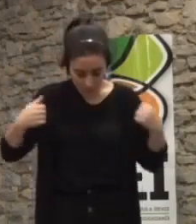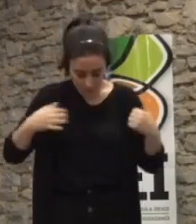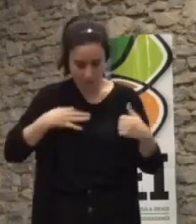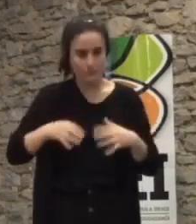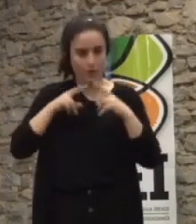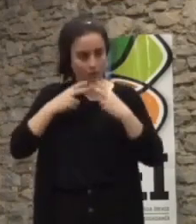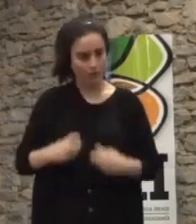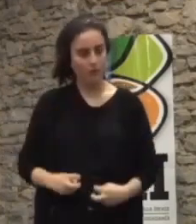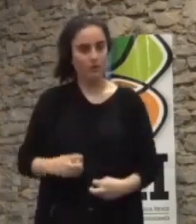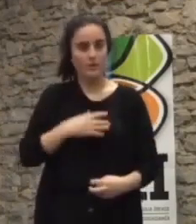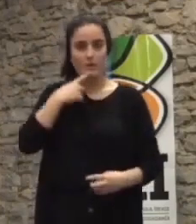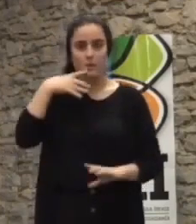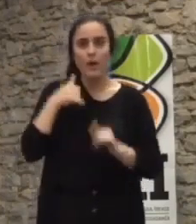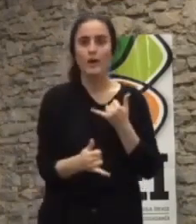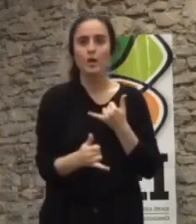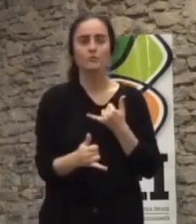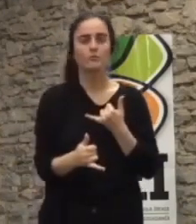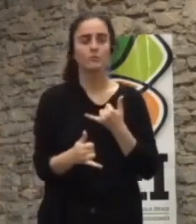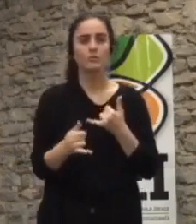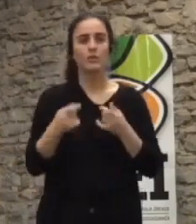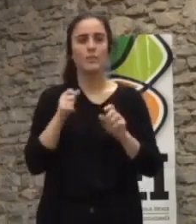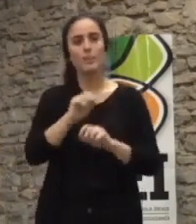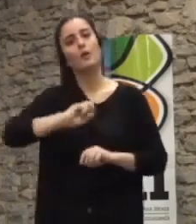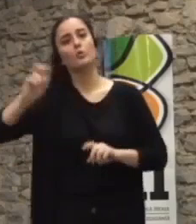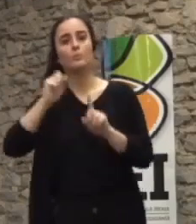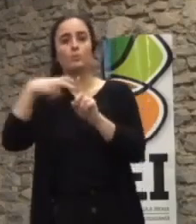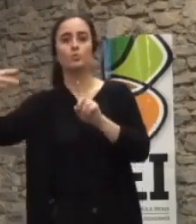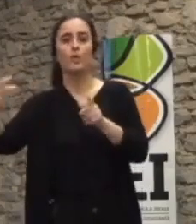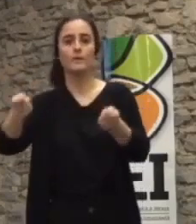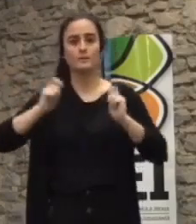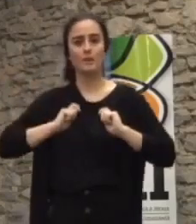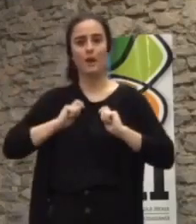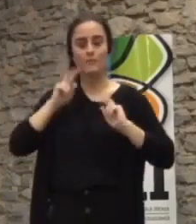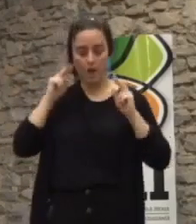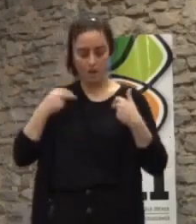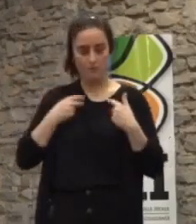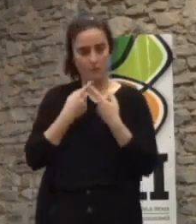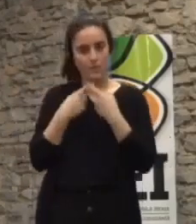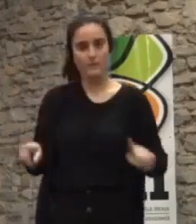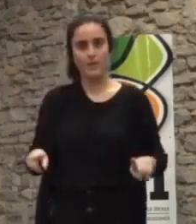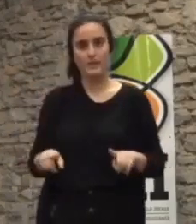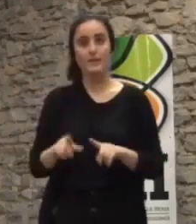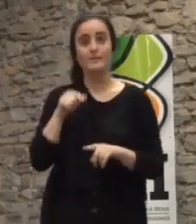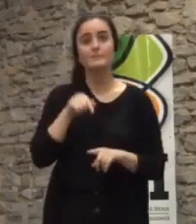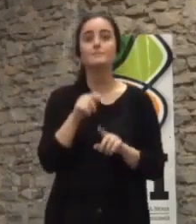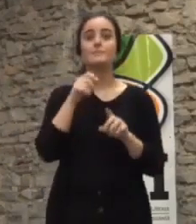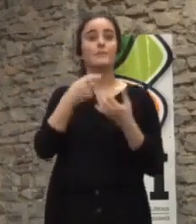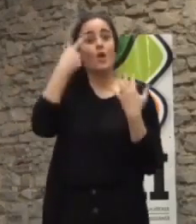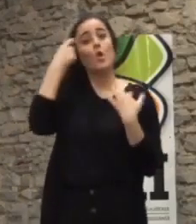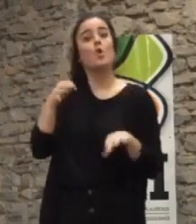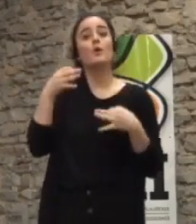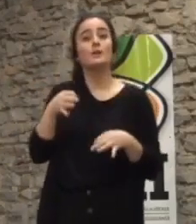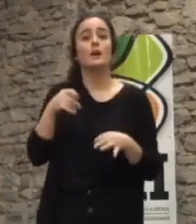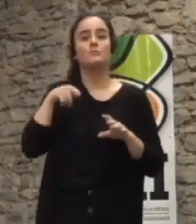hacerle ver que está cayendo en un error, sino que le vamos a ofrecer otra perspectiva, otra posibilidad para ver las cosas. Esta es la lógica desde la que se